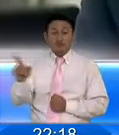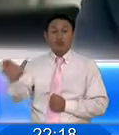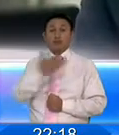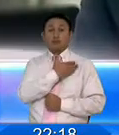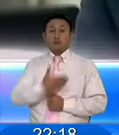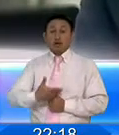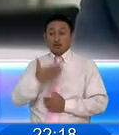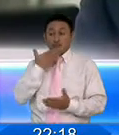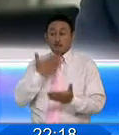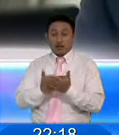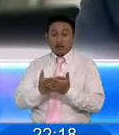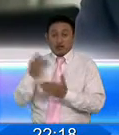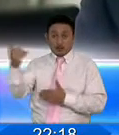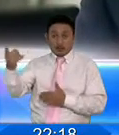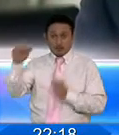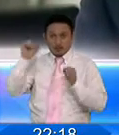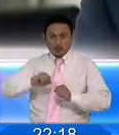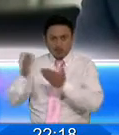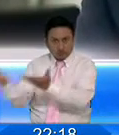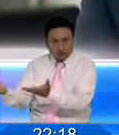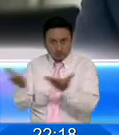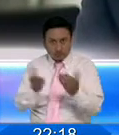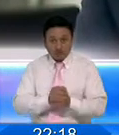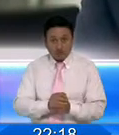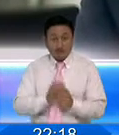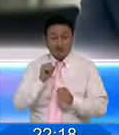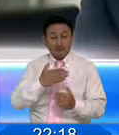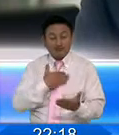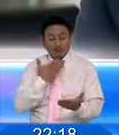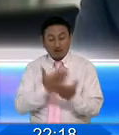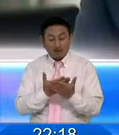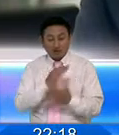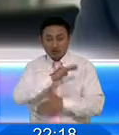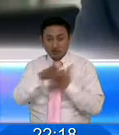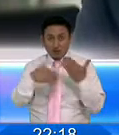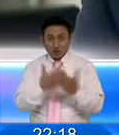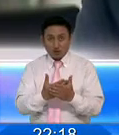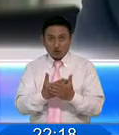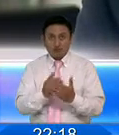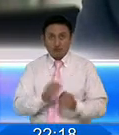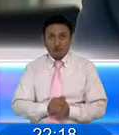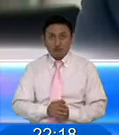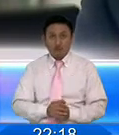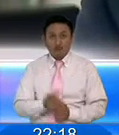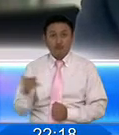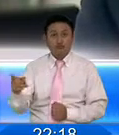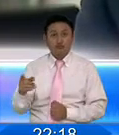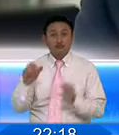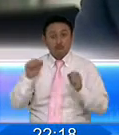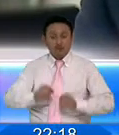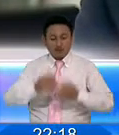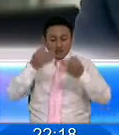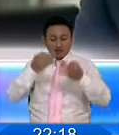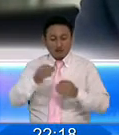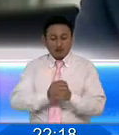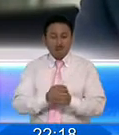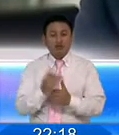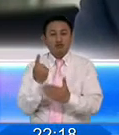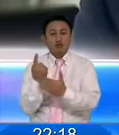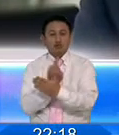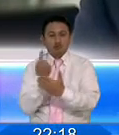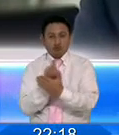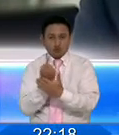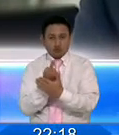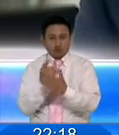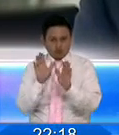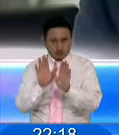de Ucrania por esta gentileza, por parte del agradecimiento de todos los ecuatorianos. Cumplirán con el tiempo de cuarentena y luego,